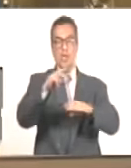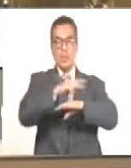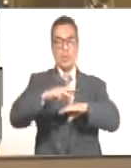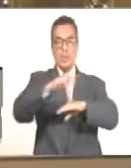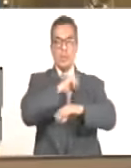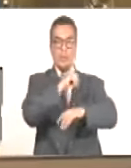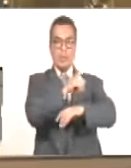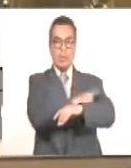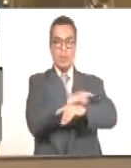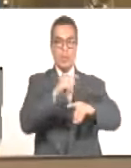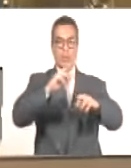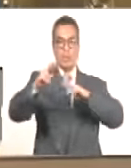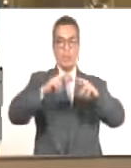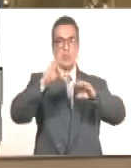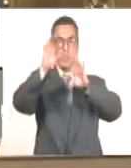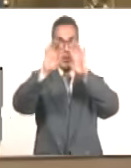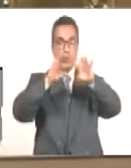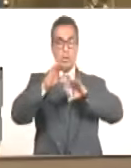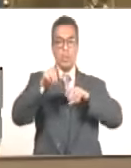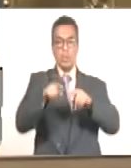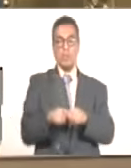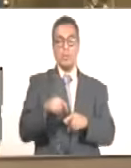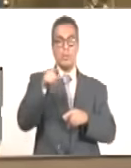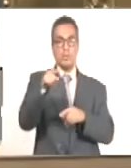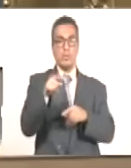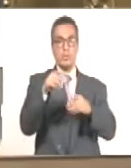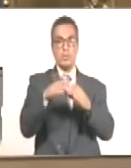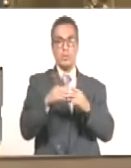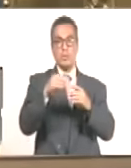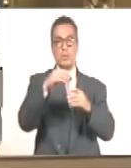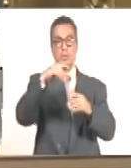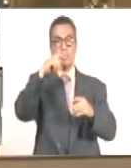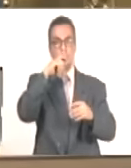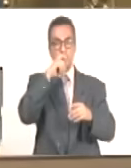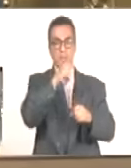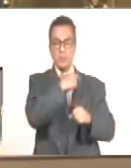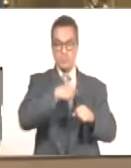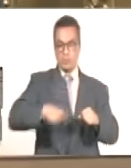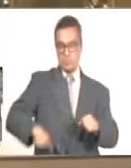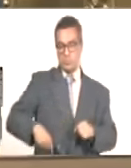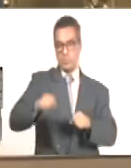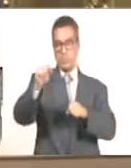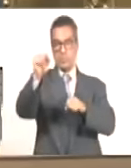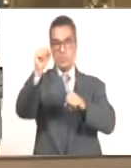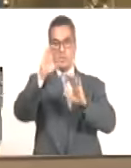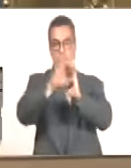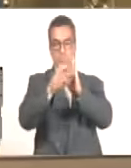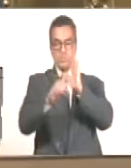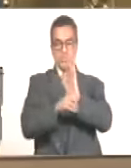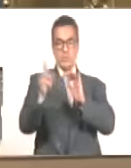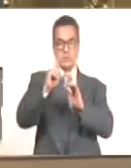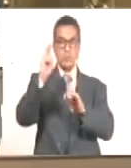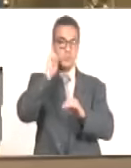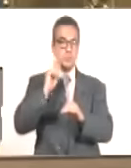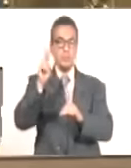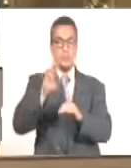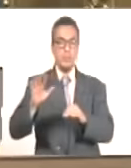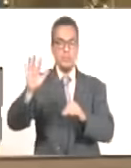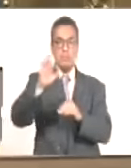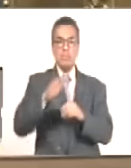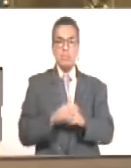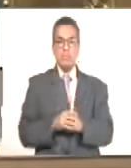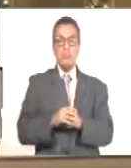del Poder Popular para Relaciones Exteriores, mediante la cual el ciudadano Nicolás Maduro Moros, presidente constitucional de la República Bolivariana de